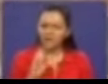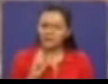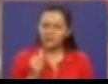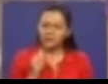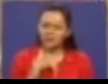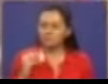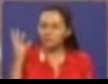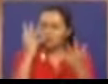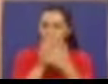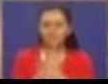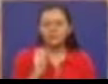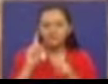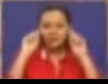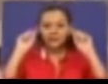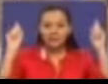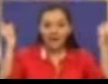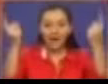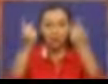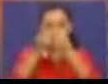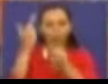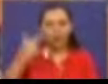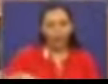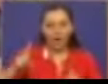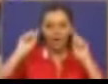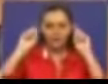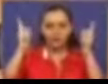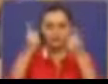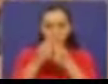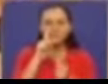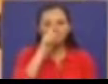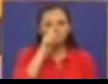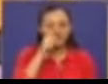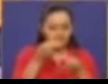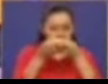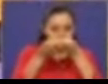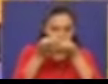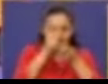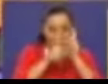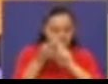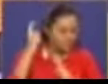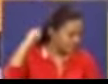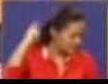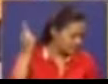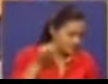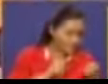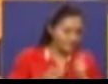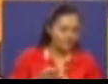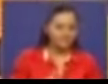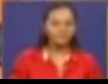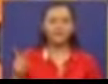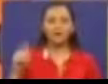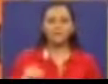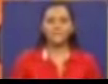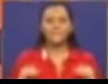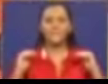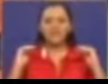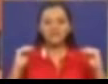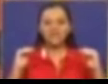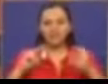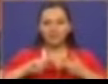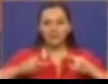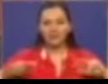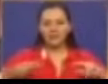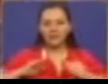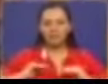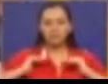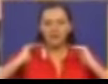si era Saraguro o Salasaca. Indígena, con su trenza, con su guango. ¿Saben qué era? Máster en genética. ¿Y por qué